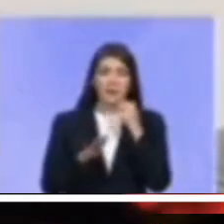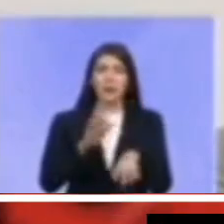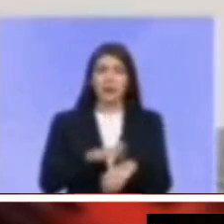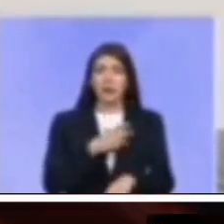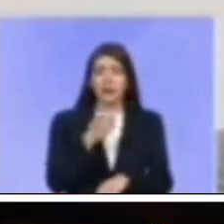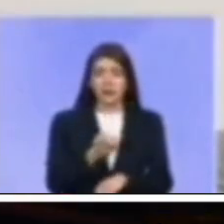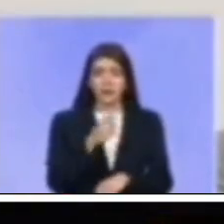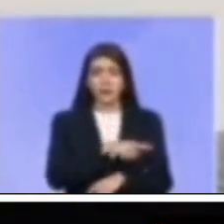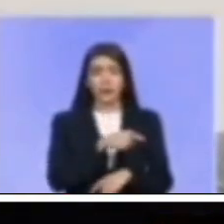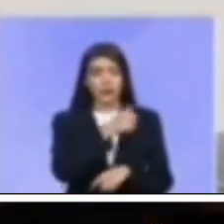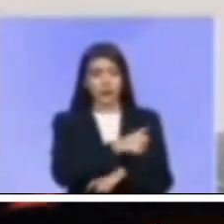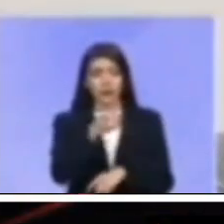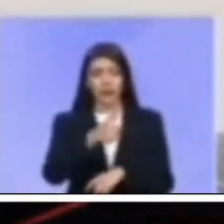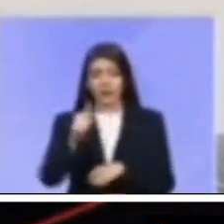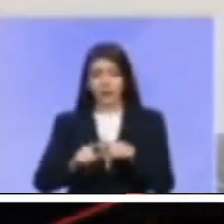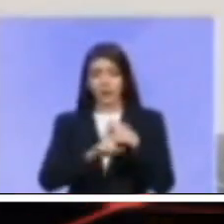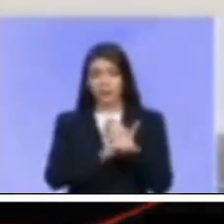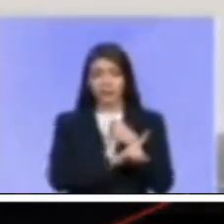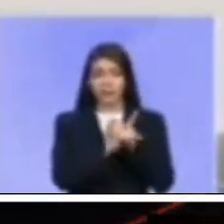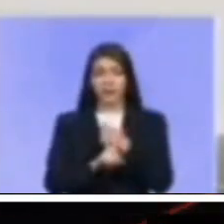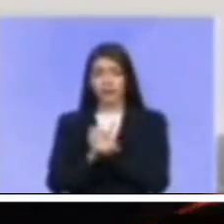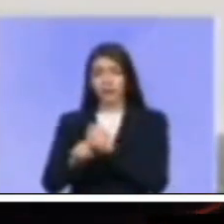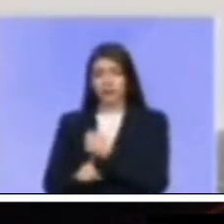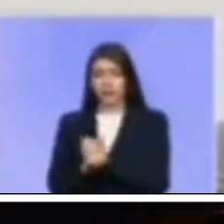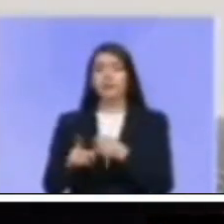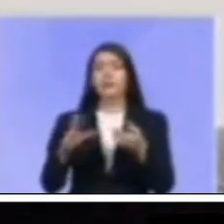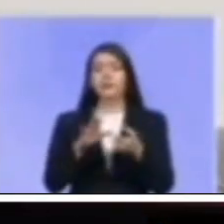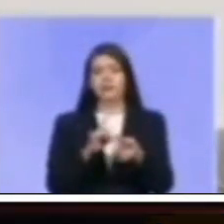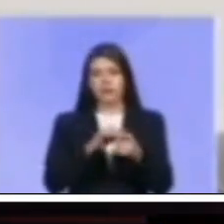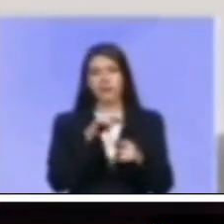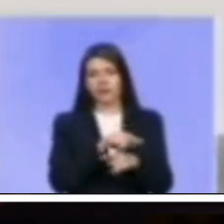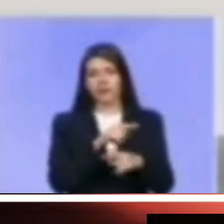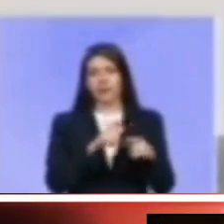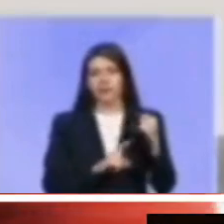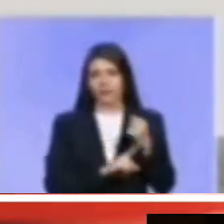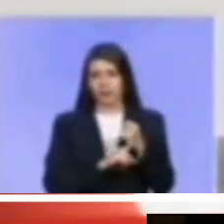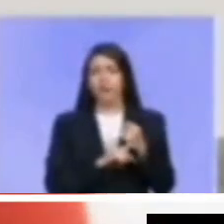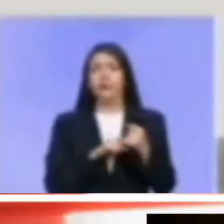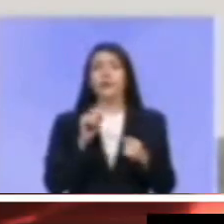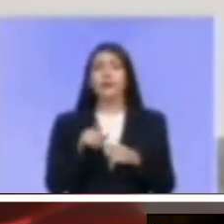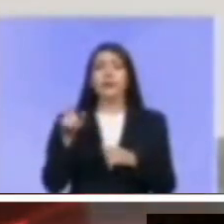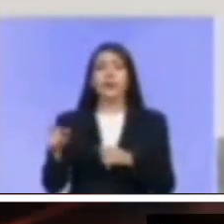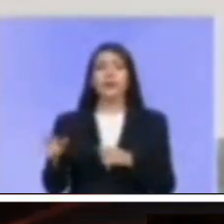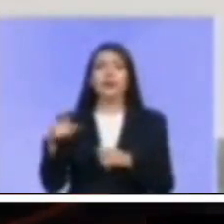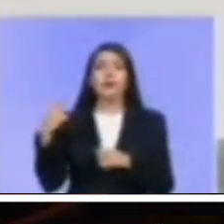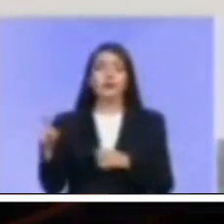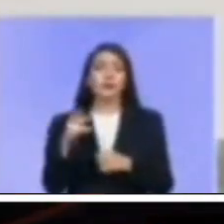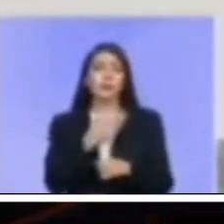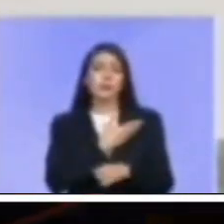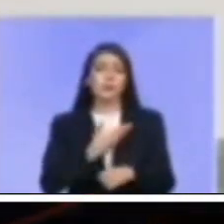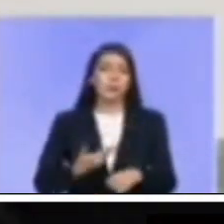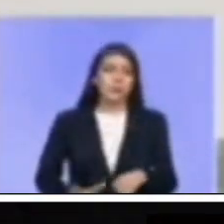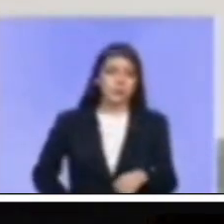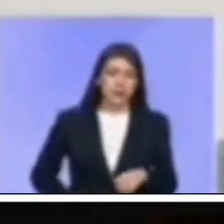locales, en cada caso se desestiman los agravios. Respecto a la supuesta intervención del presidente